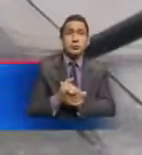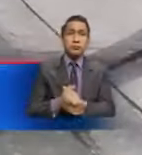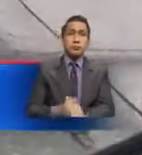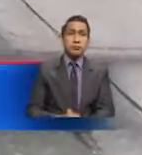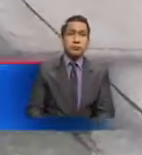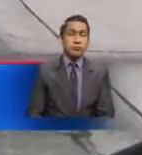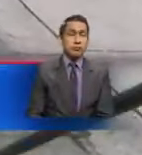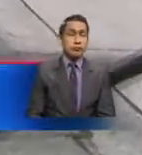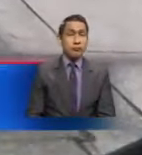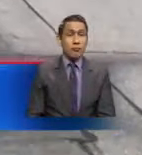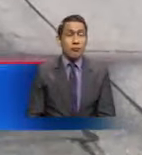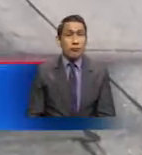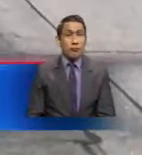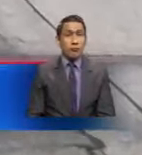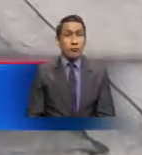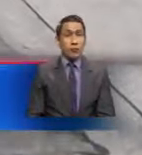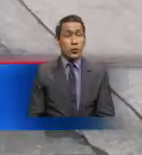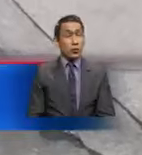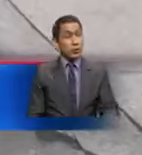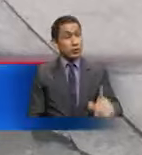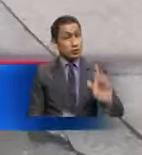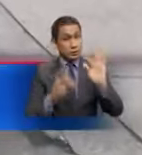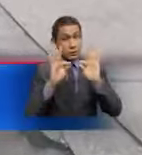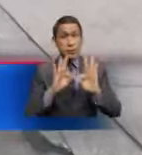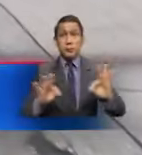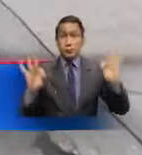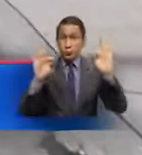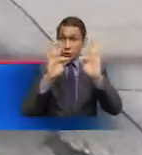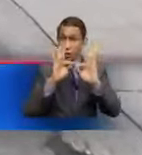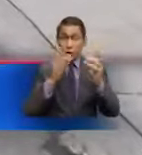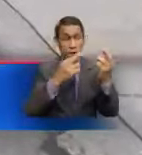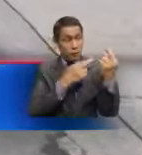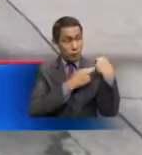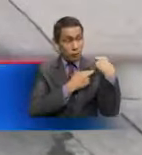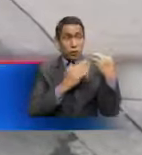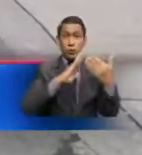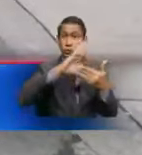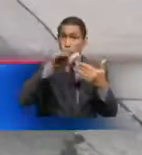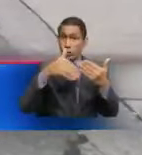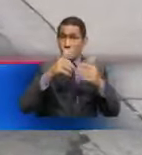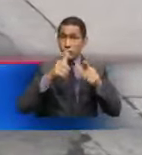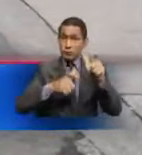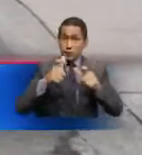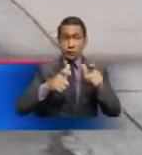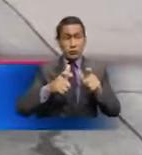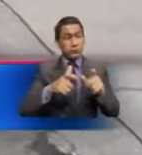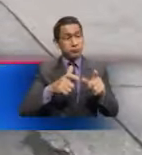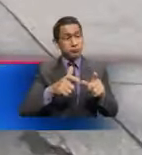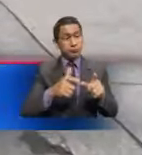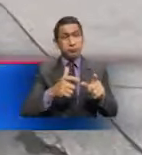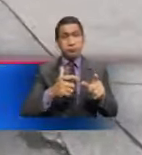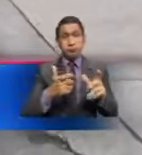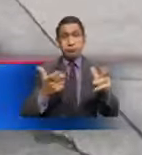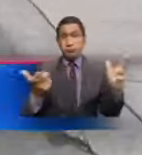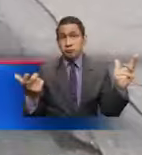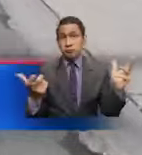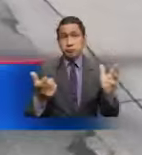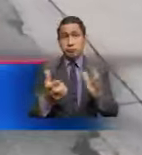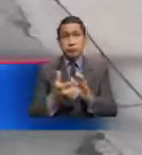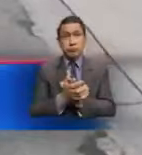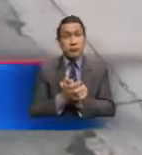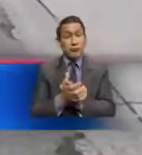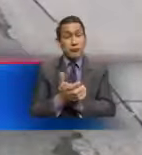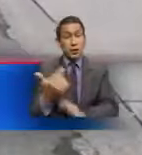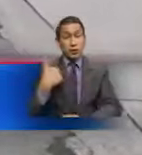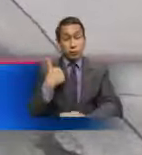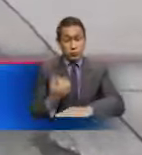cayó él. Así mismo pasa, tiene que estar ese uno cuidando nada más. Pero qué pena por el muchacho, joven. Créeme que hasta se me peluca el